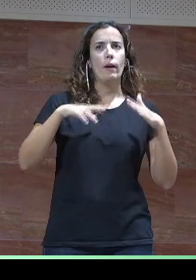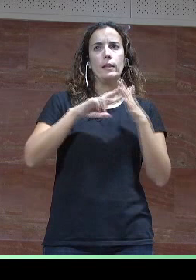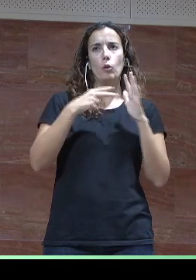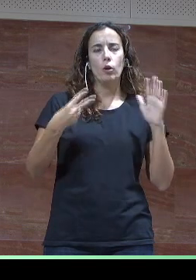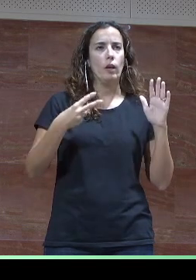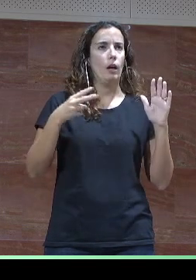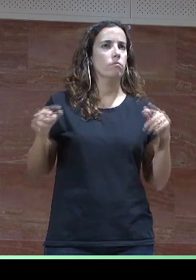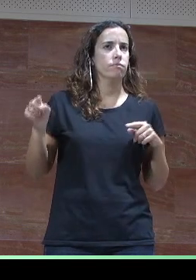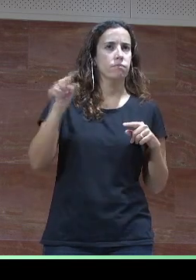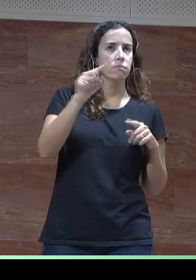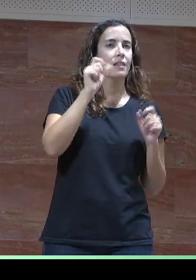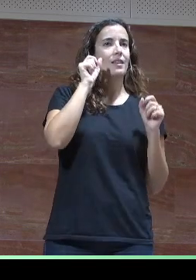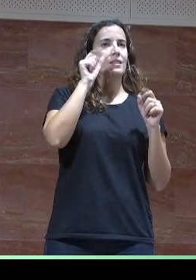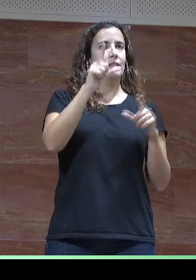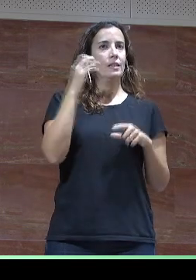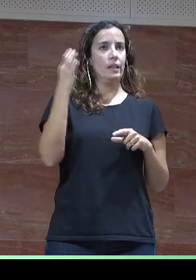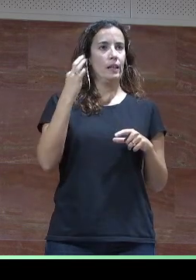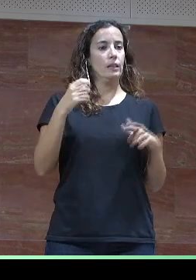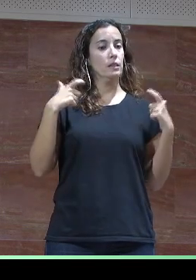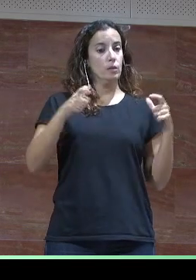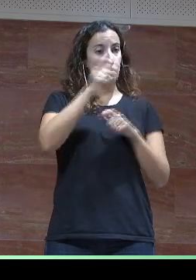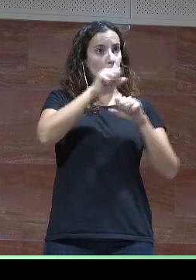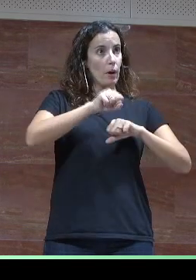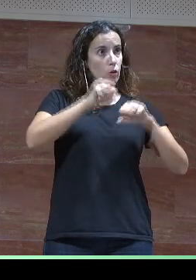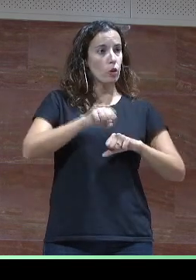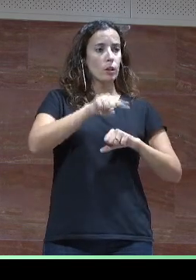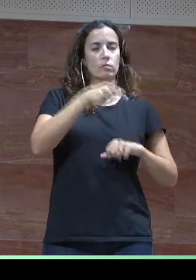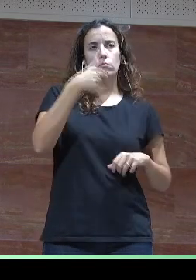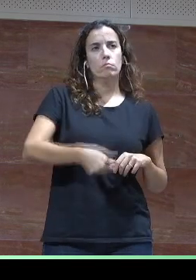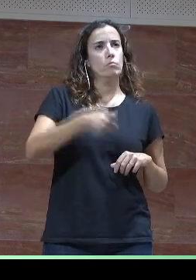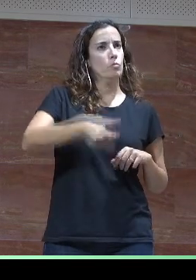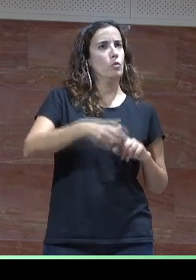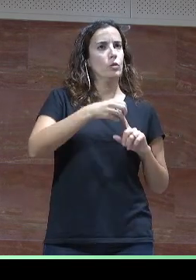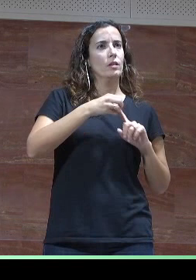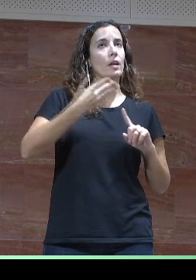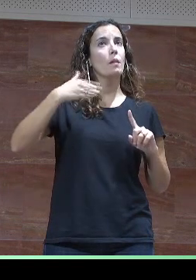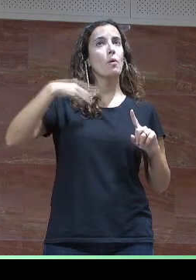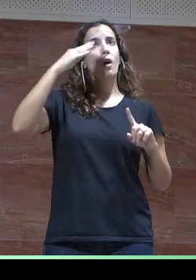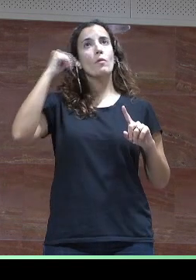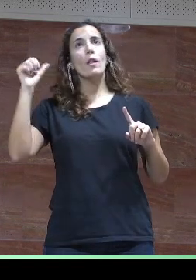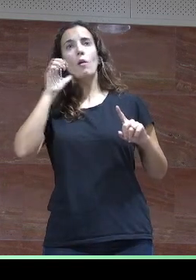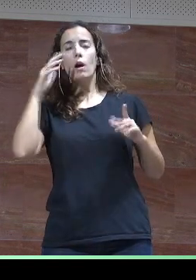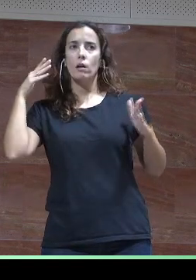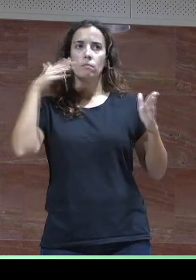han dado cuenta que hay un segmento muy importante que lo tenían olvidado. Estaban tan